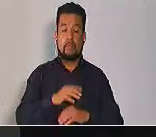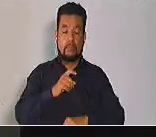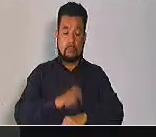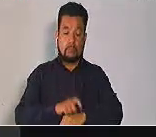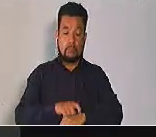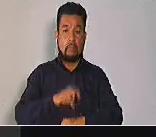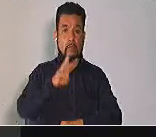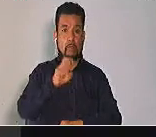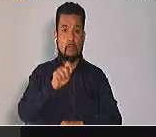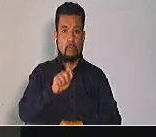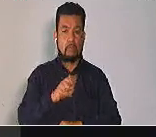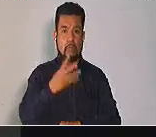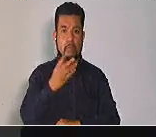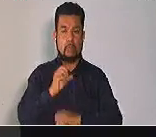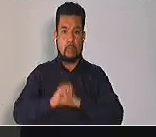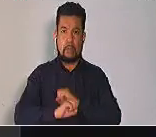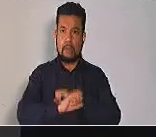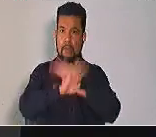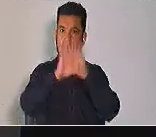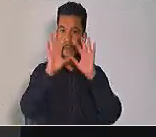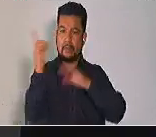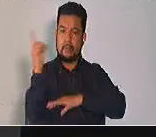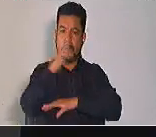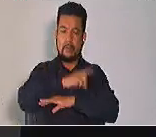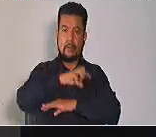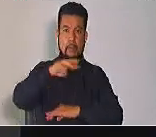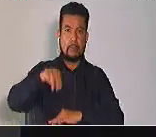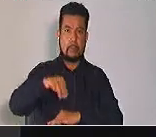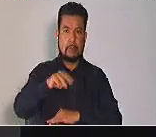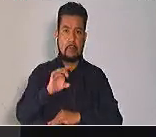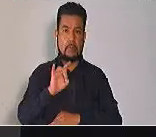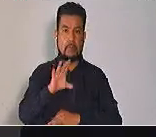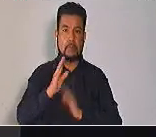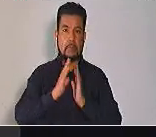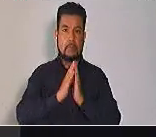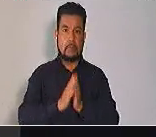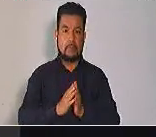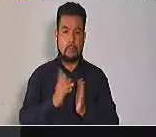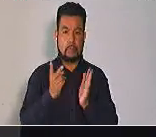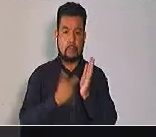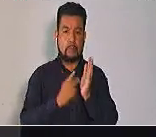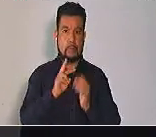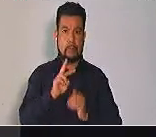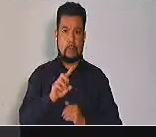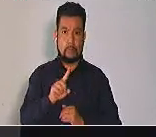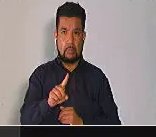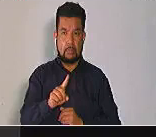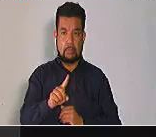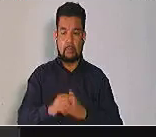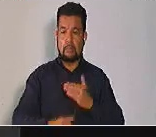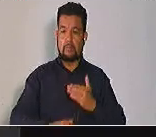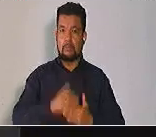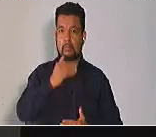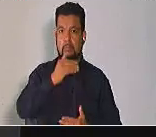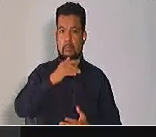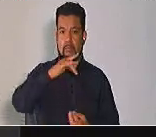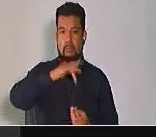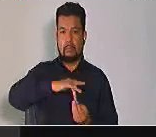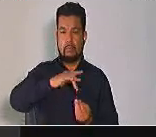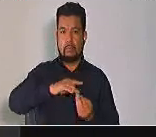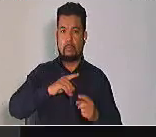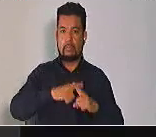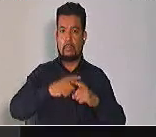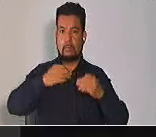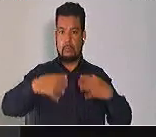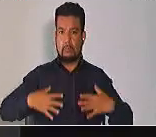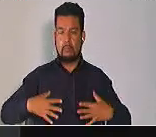las 8:40 de la mañana del día miércoles 15 de diciembre de 2021. Damos inicio a la sesión